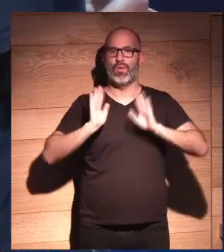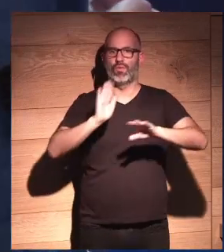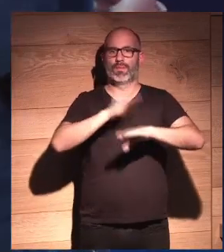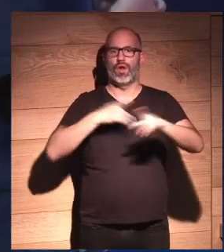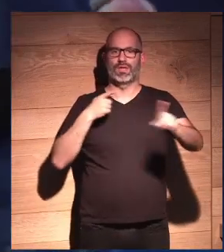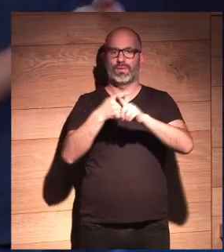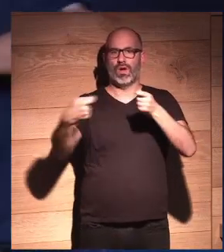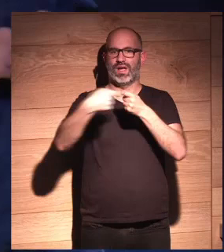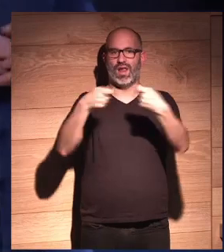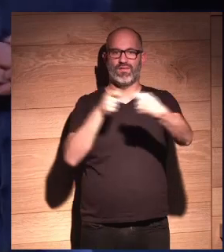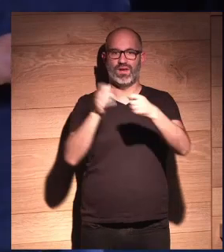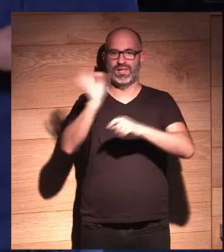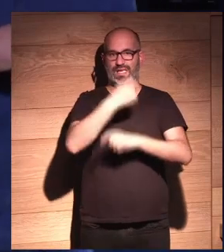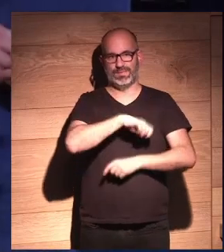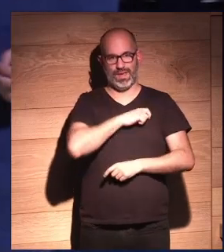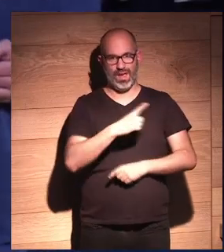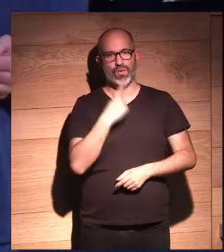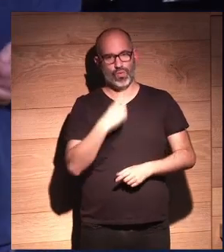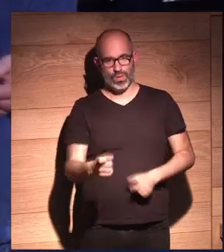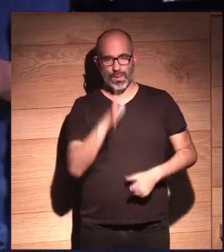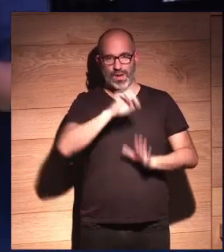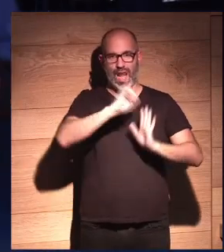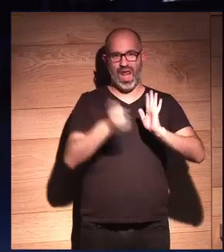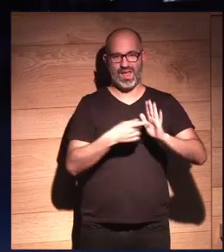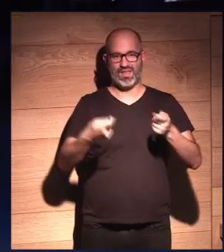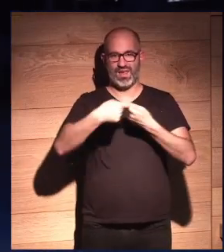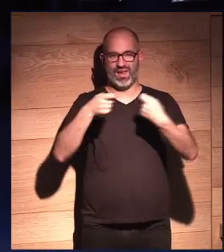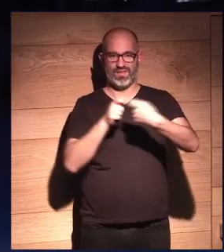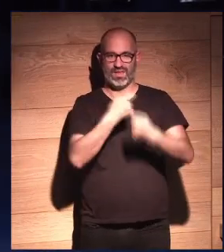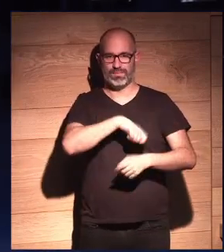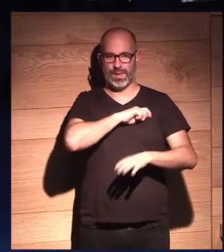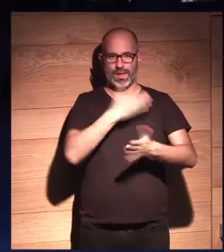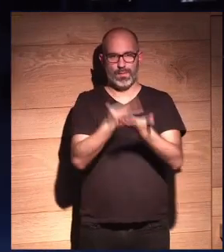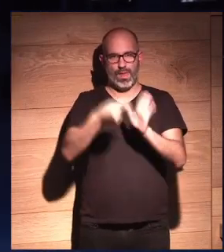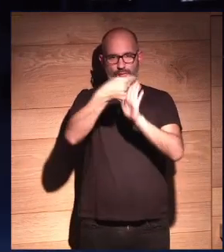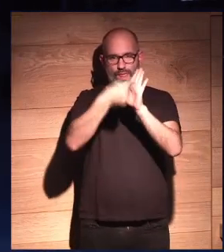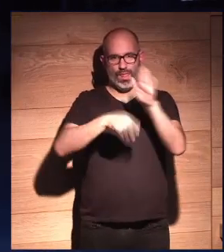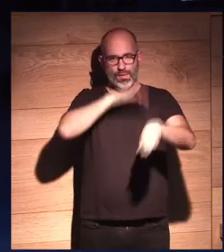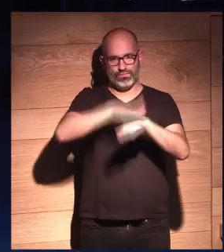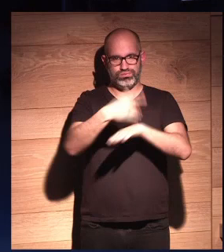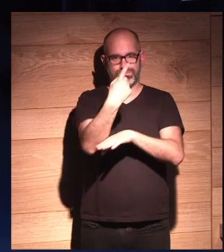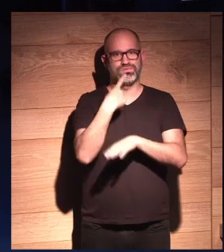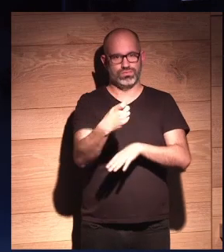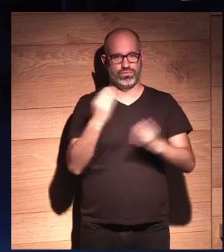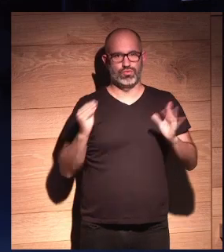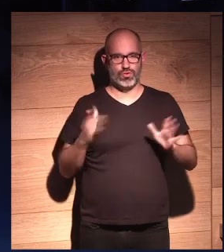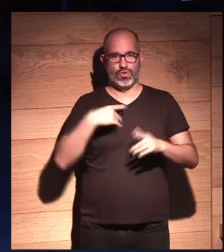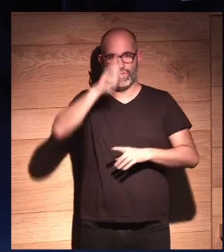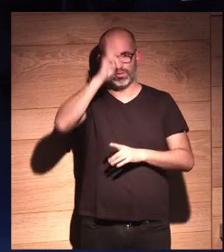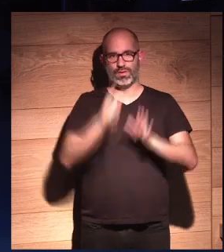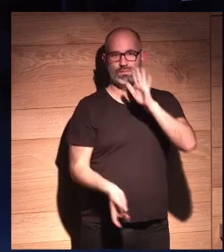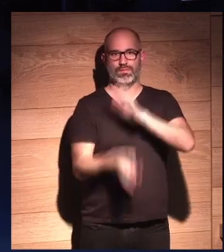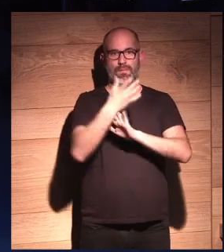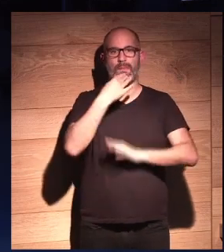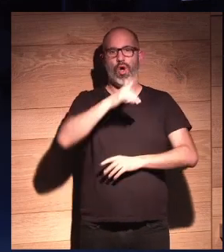de crowdfunding. Bueno, de crowdfunding en España es complicado porque la ley de crowdfunding pide muchísimas cosas para hacer algo así en España. Yo si vosotros sí lo montaría en